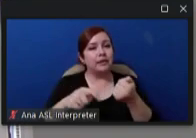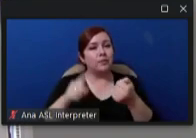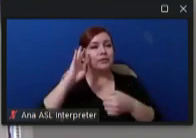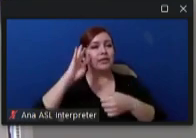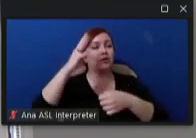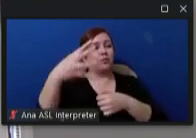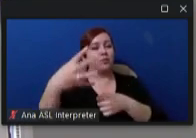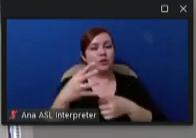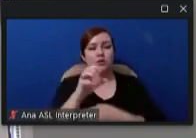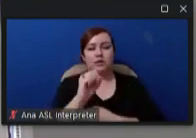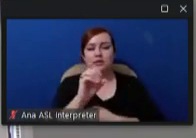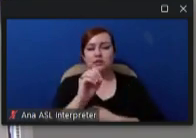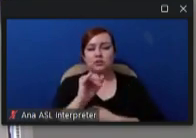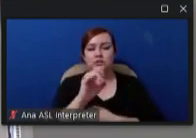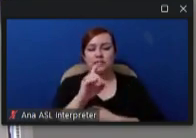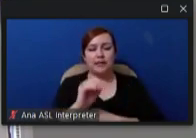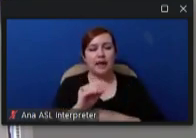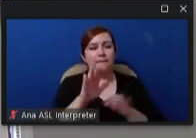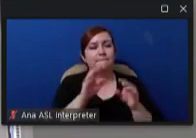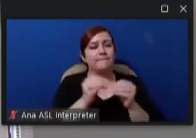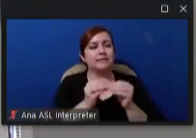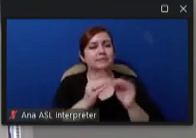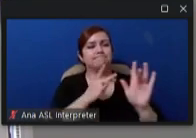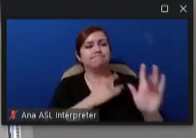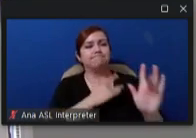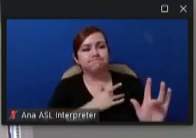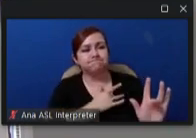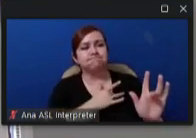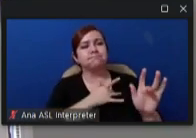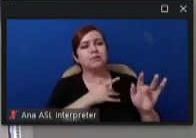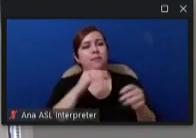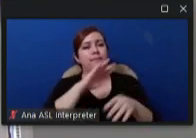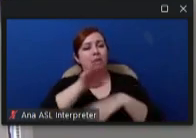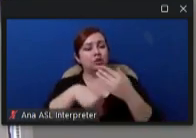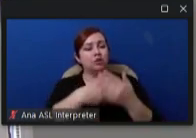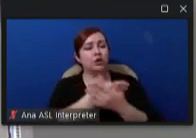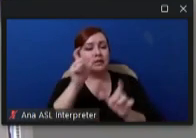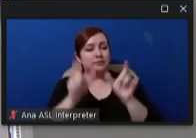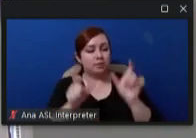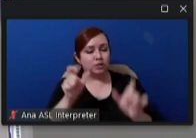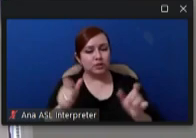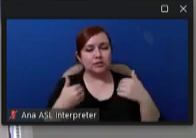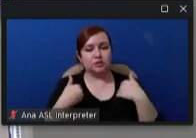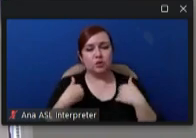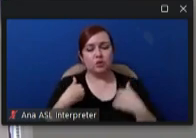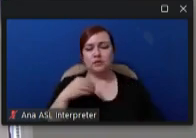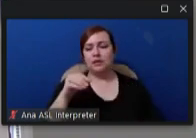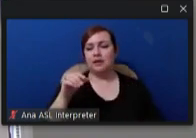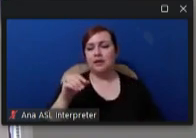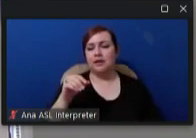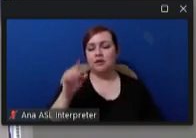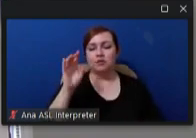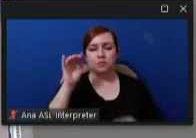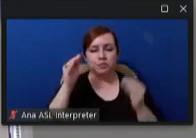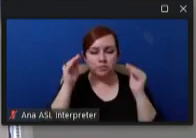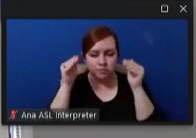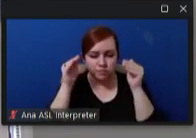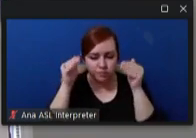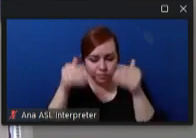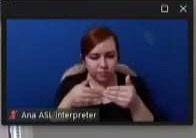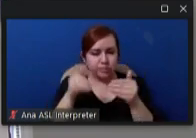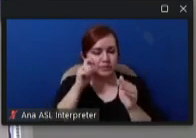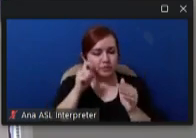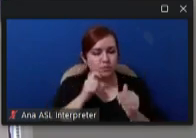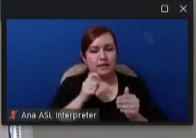e inclusiva para todas las identidades y orientaciones sexuales. El caso de ENA y el trabajo vital de CAPRODI en